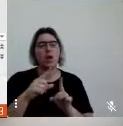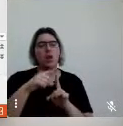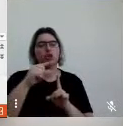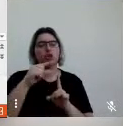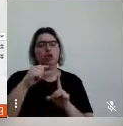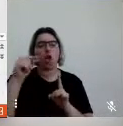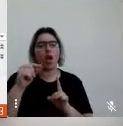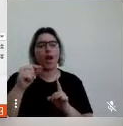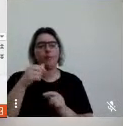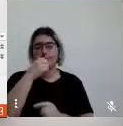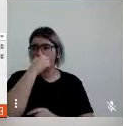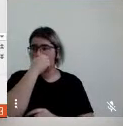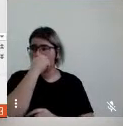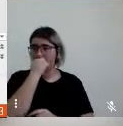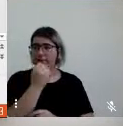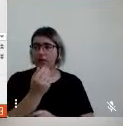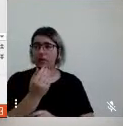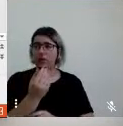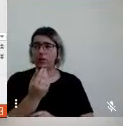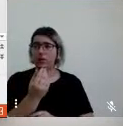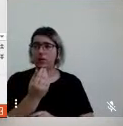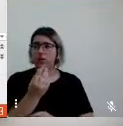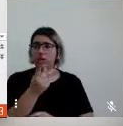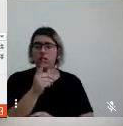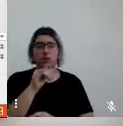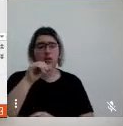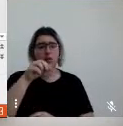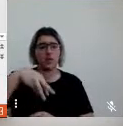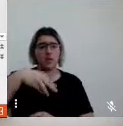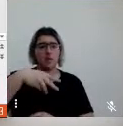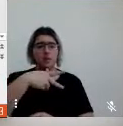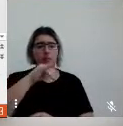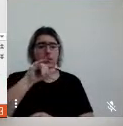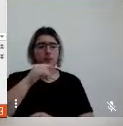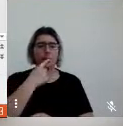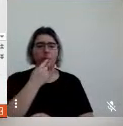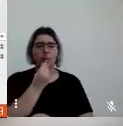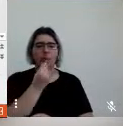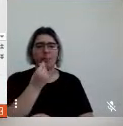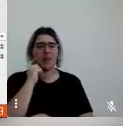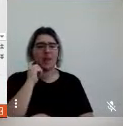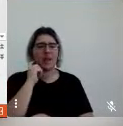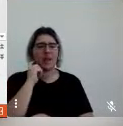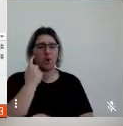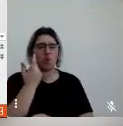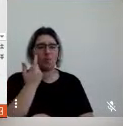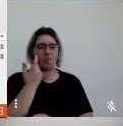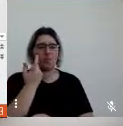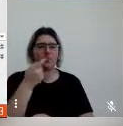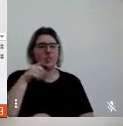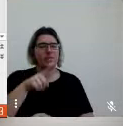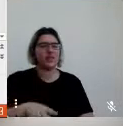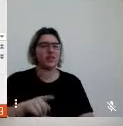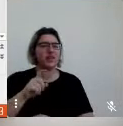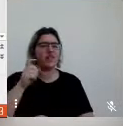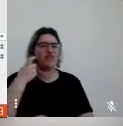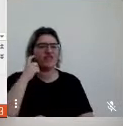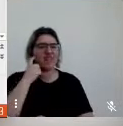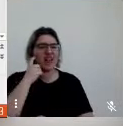también es una col fermentada, pero tiene un sabor más amargo. Los encurtidos, el vinagre de manzana, el cacao y el